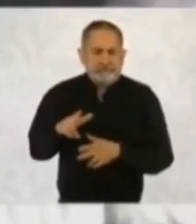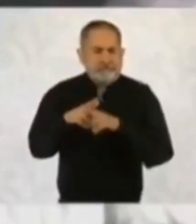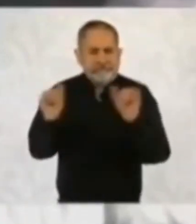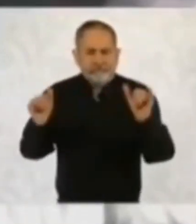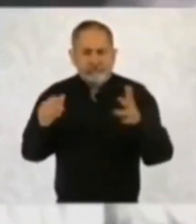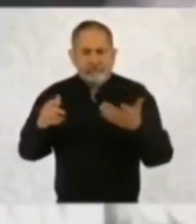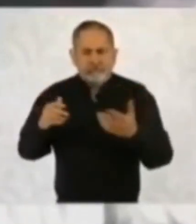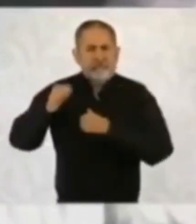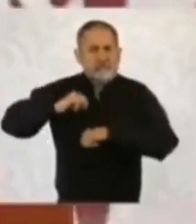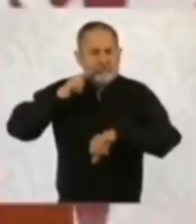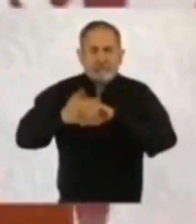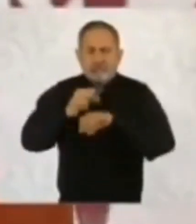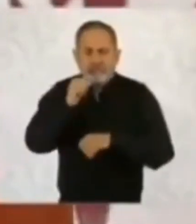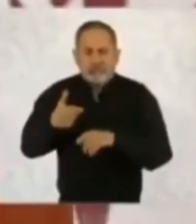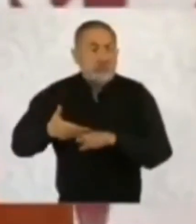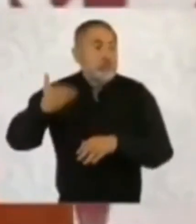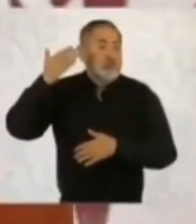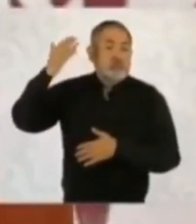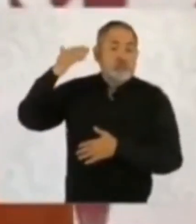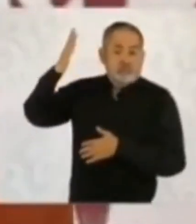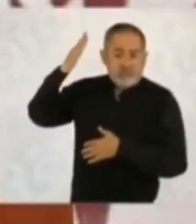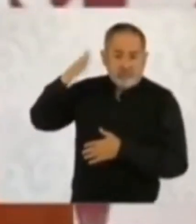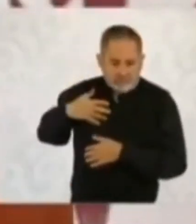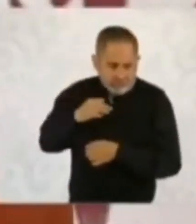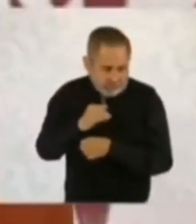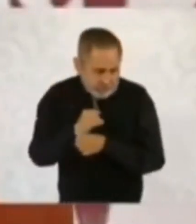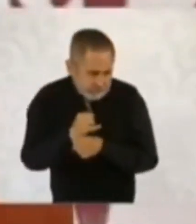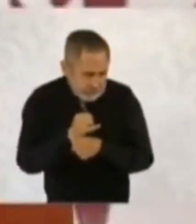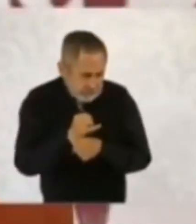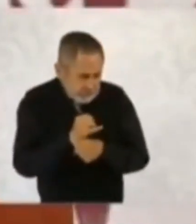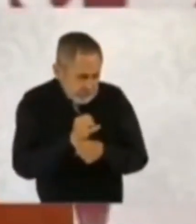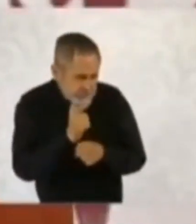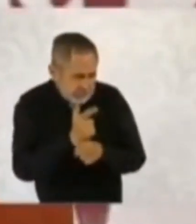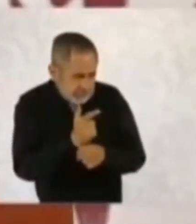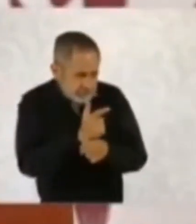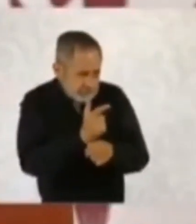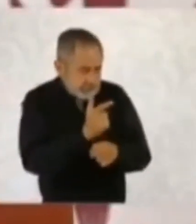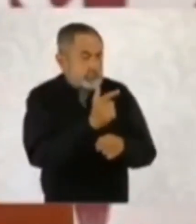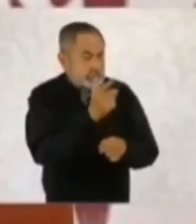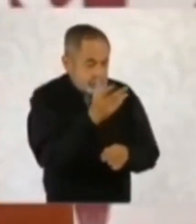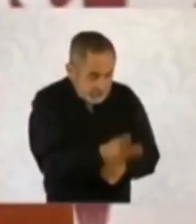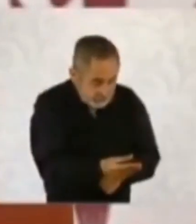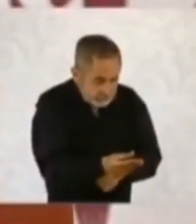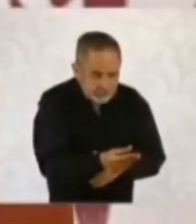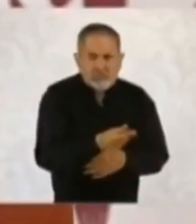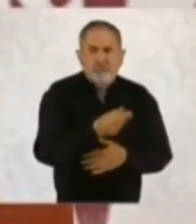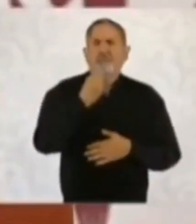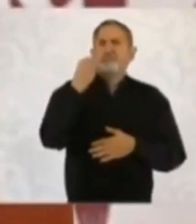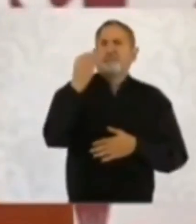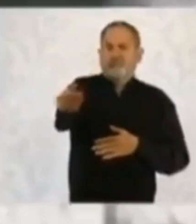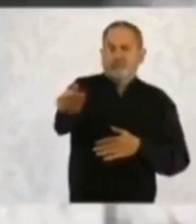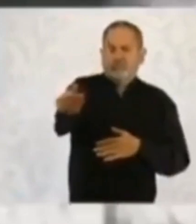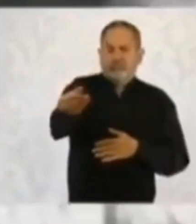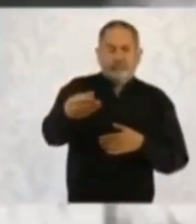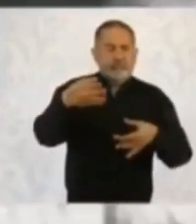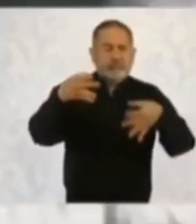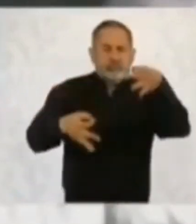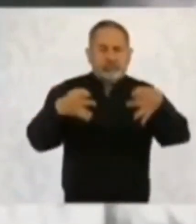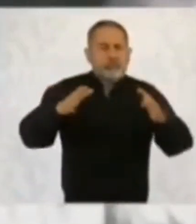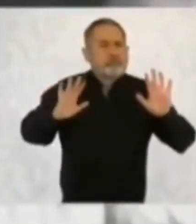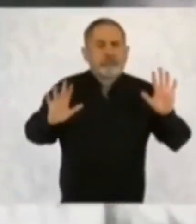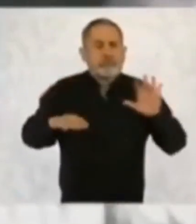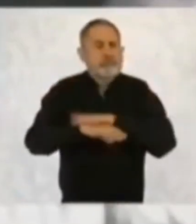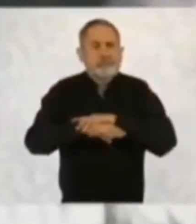ninguna autoridad, lo fuimos mientras hicimos la investigación. A partir del momento que judicializamos, dejamos de